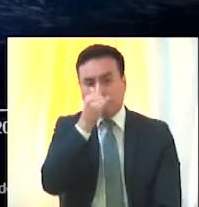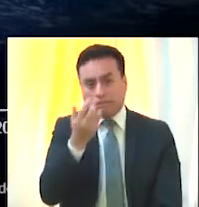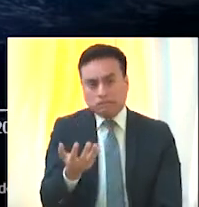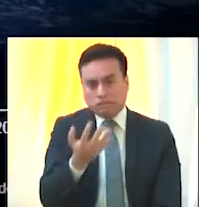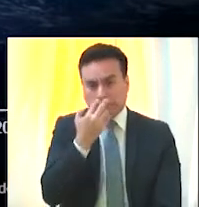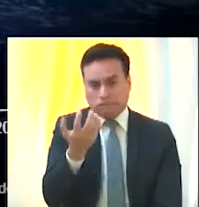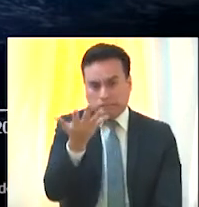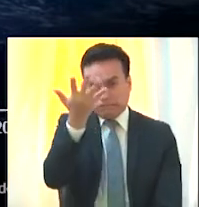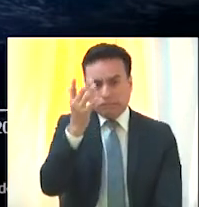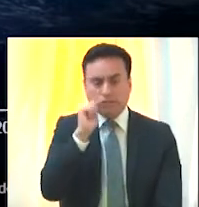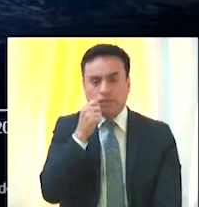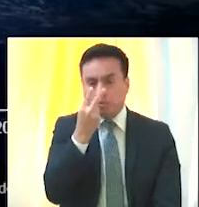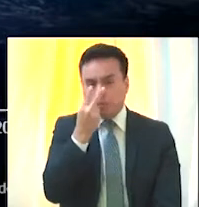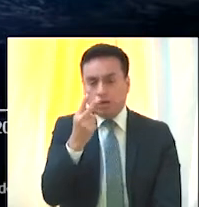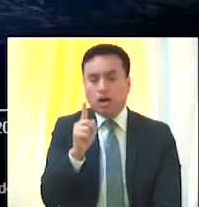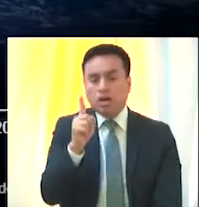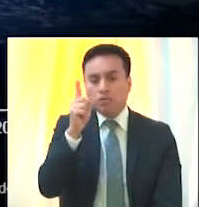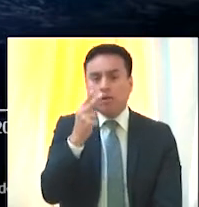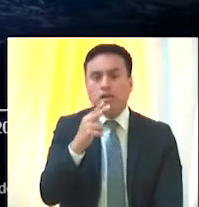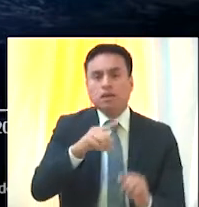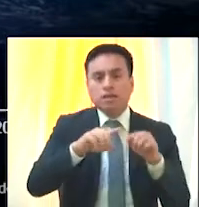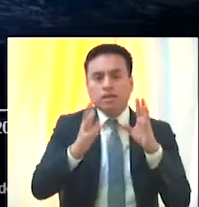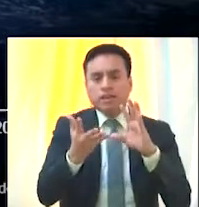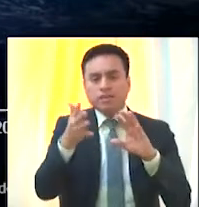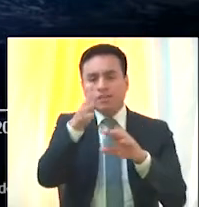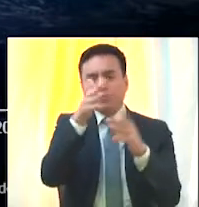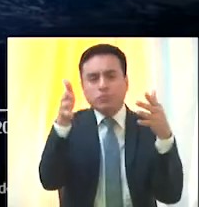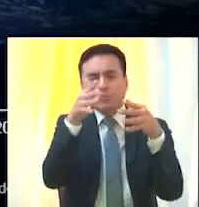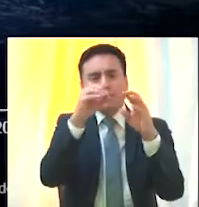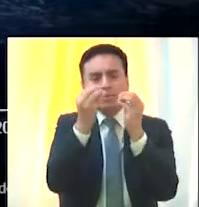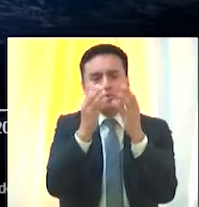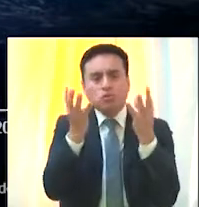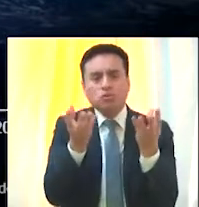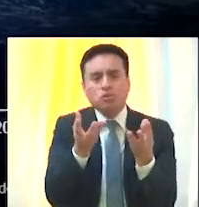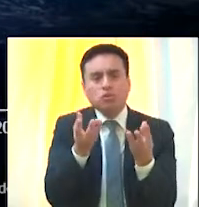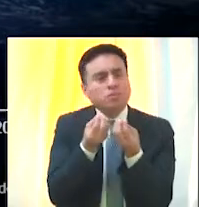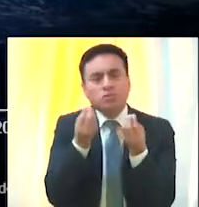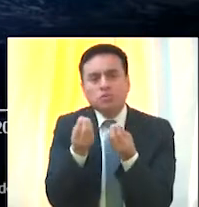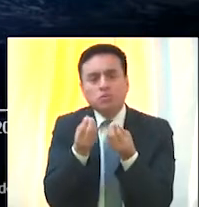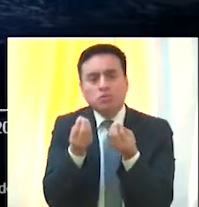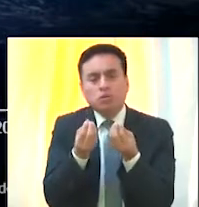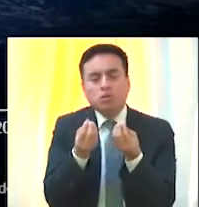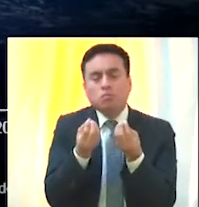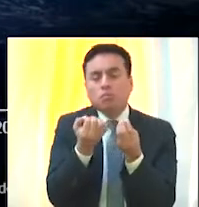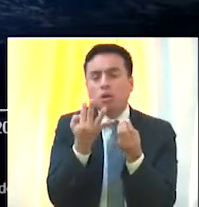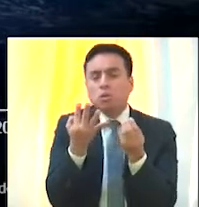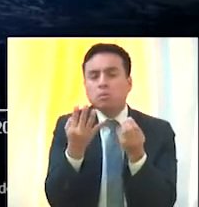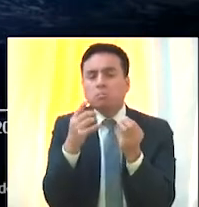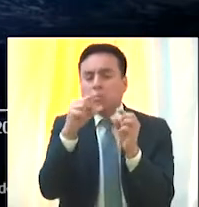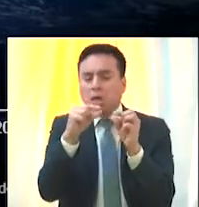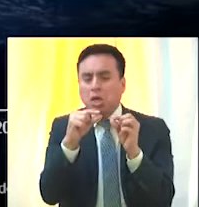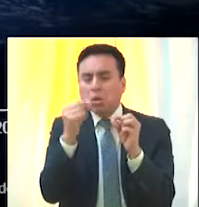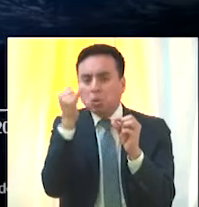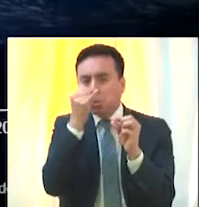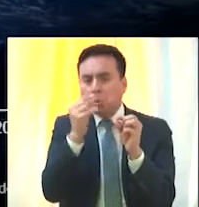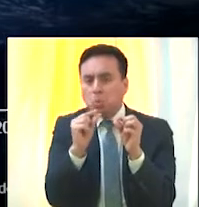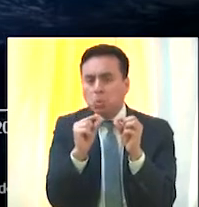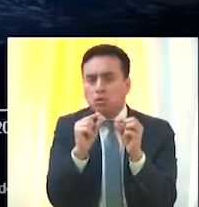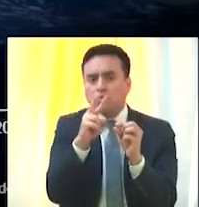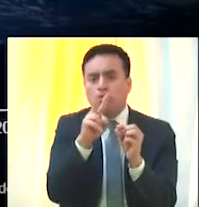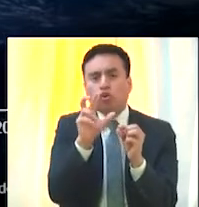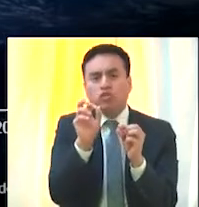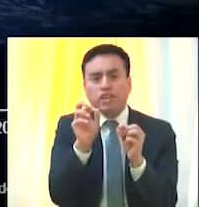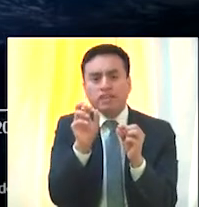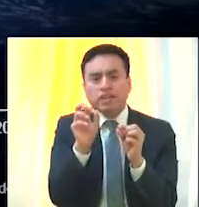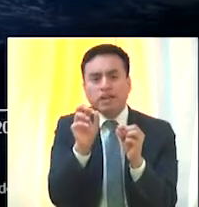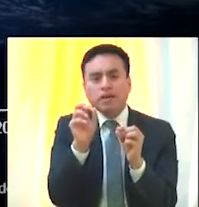ver arriba lo que nosotros hemos hecho con la atmósfera terrestre. Básicamente hemos pasado de unos valores relativamente pequeños, del orden de 280